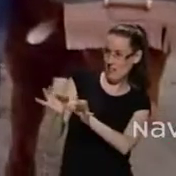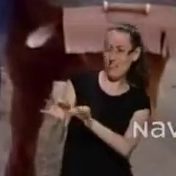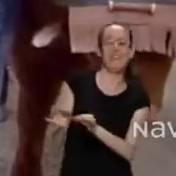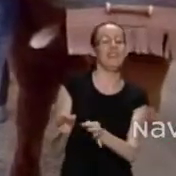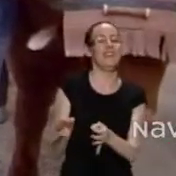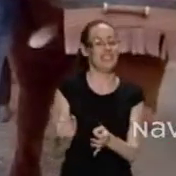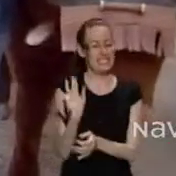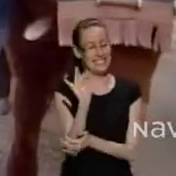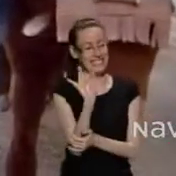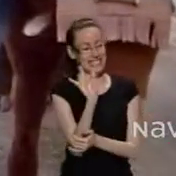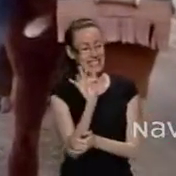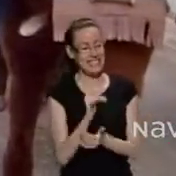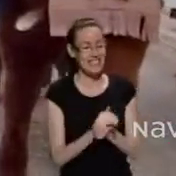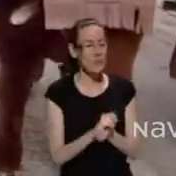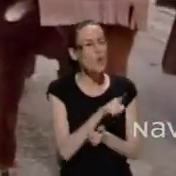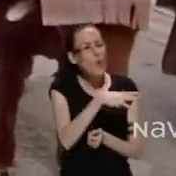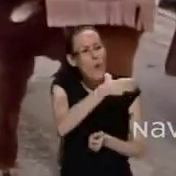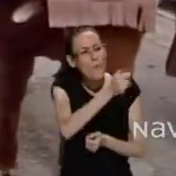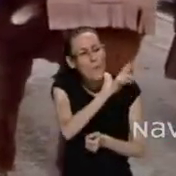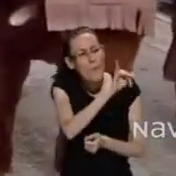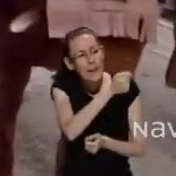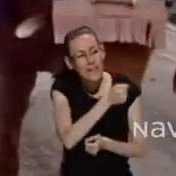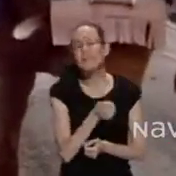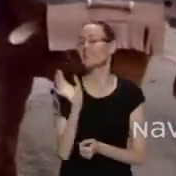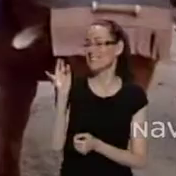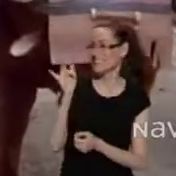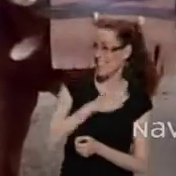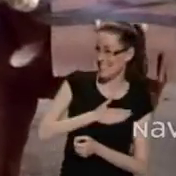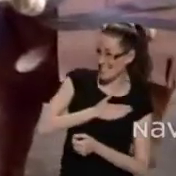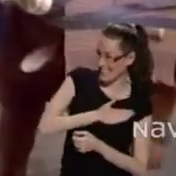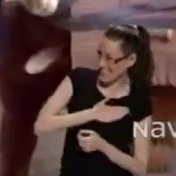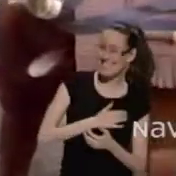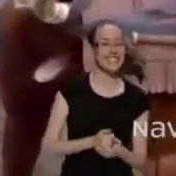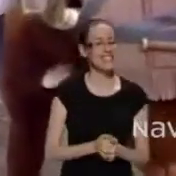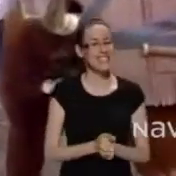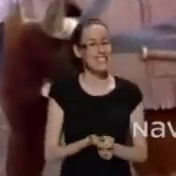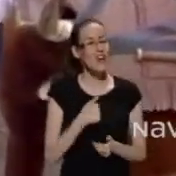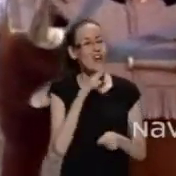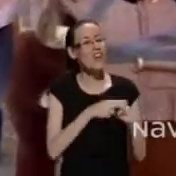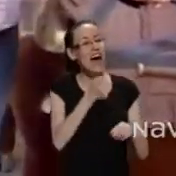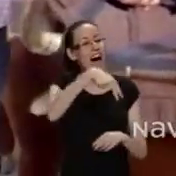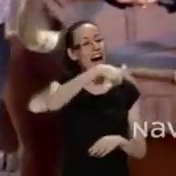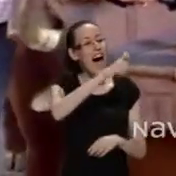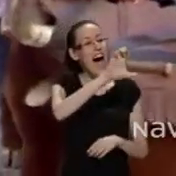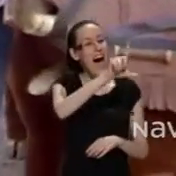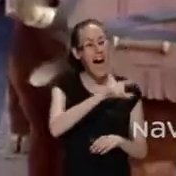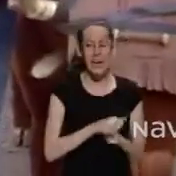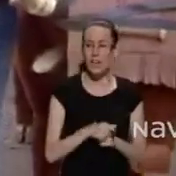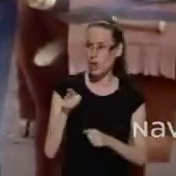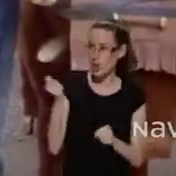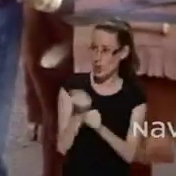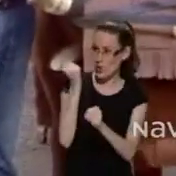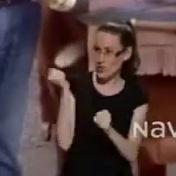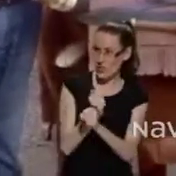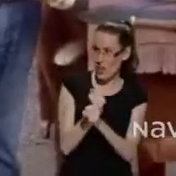toros tan grandes, sí. Tú eres María, claro, me imagino. Claro, yo soy María, encantada. Claro. Ángel, Ángel X. Aquí trabajando